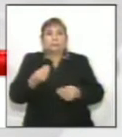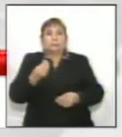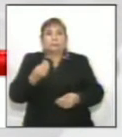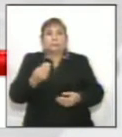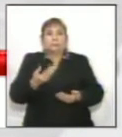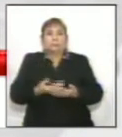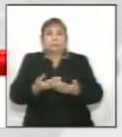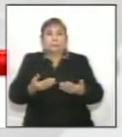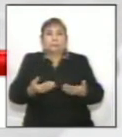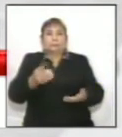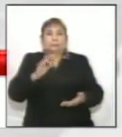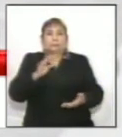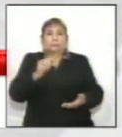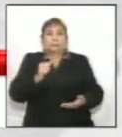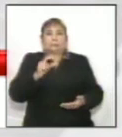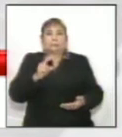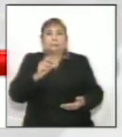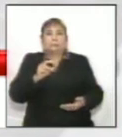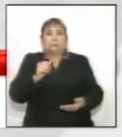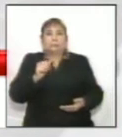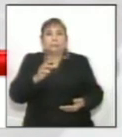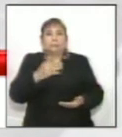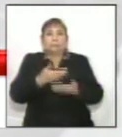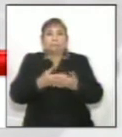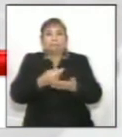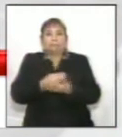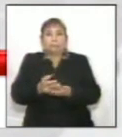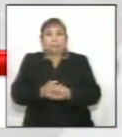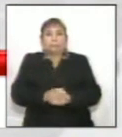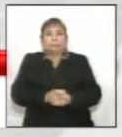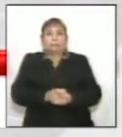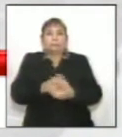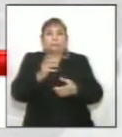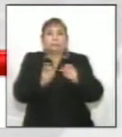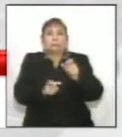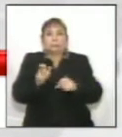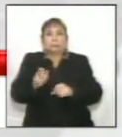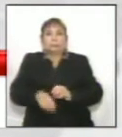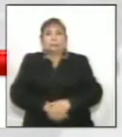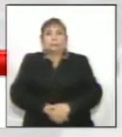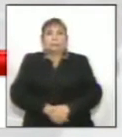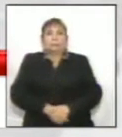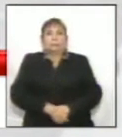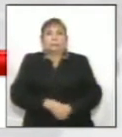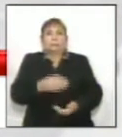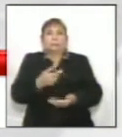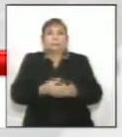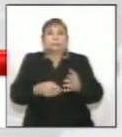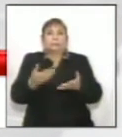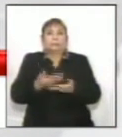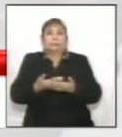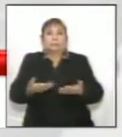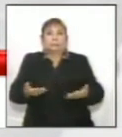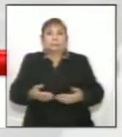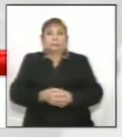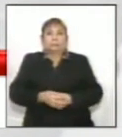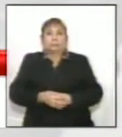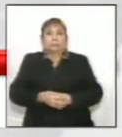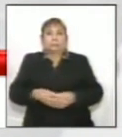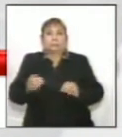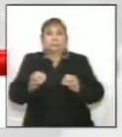trato favorable a las empresas y desfavorable al ciudadano? ¿Qué argumento se tiene para poder negar